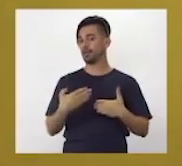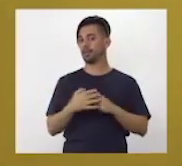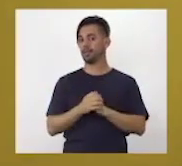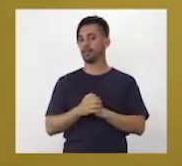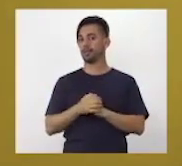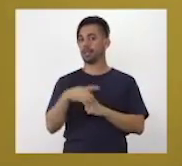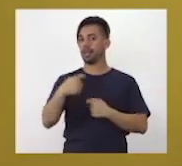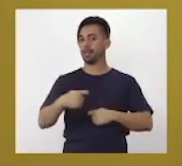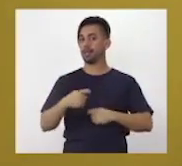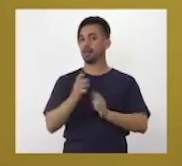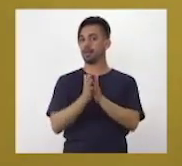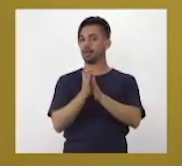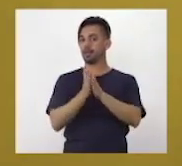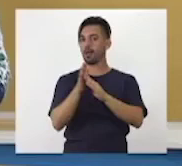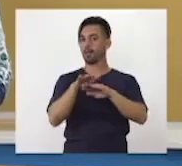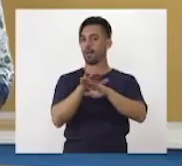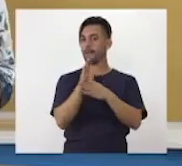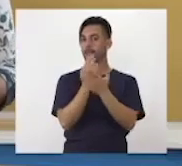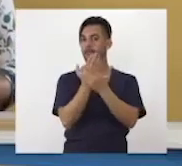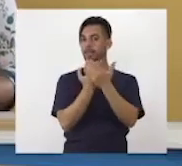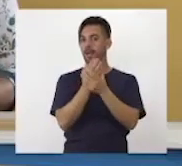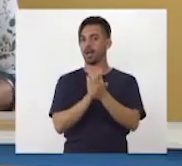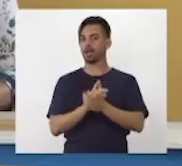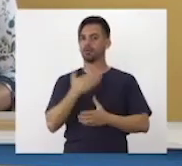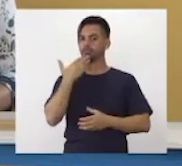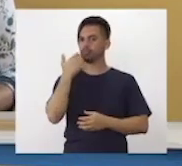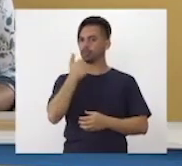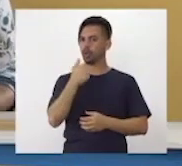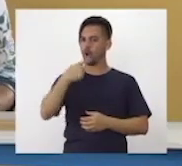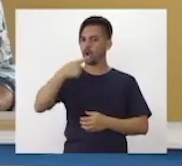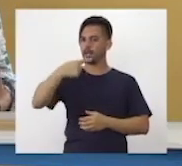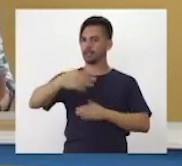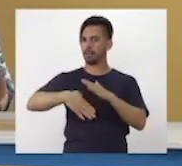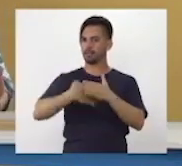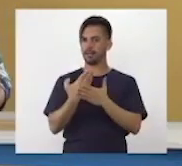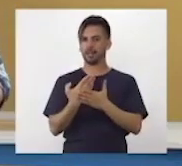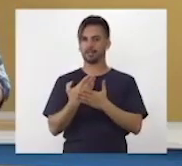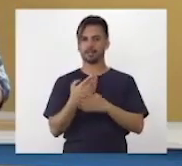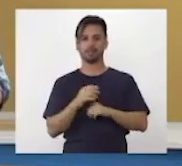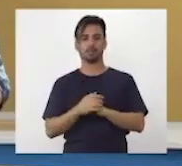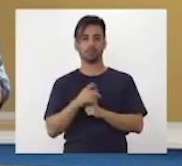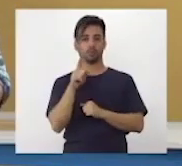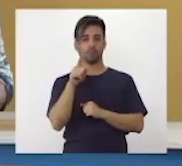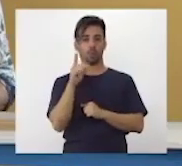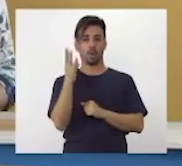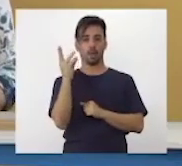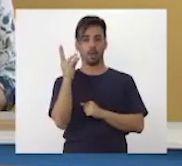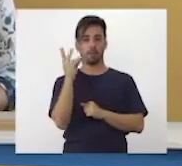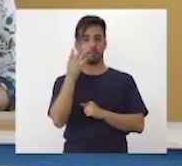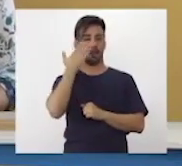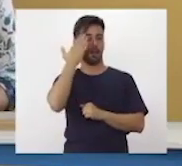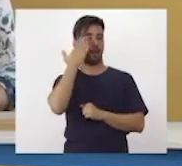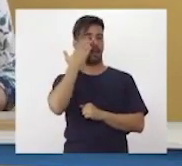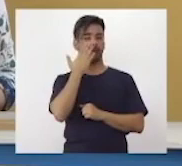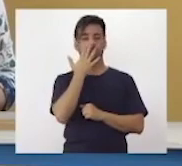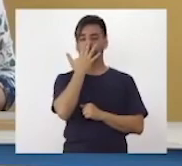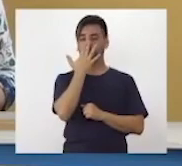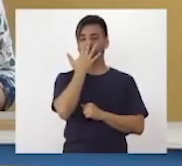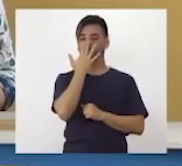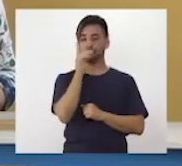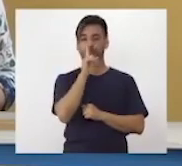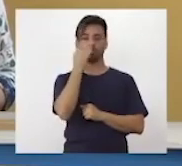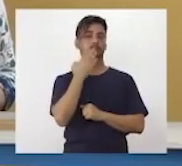manos cada rato, correctamente. No te toques con las manos, los ojos, ni la